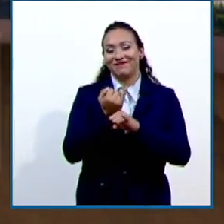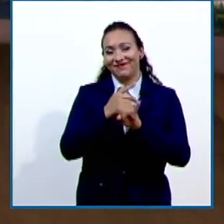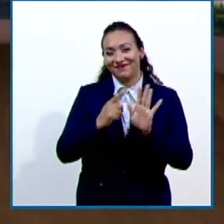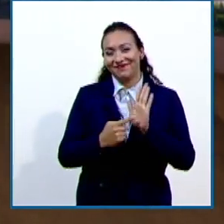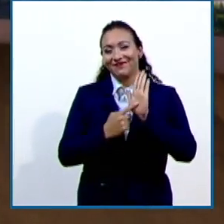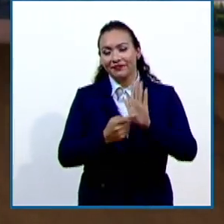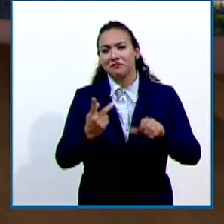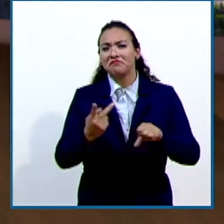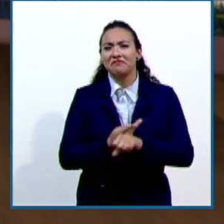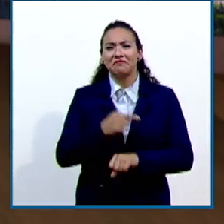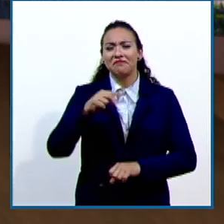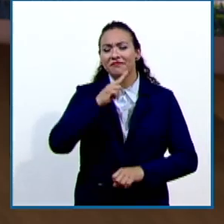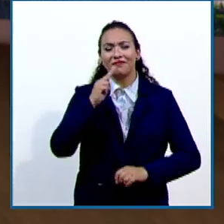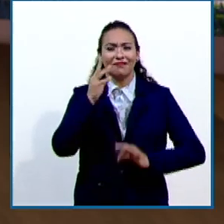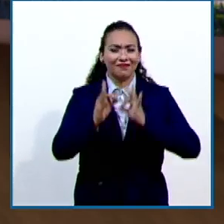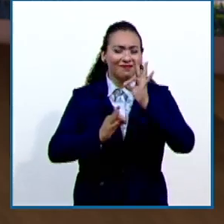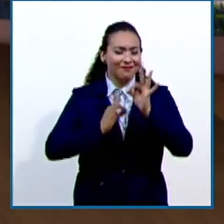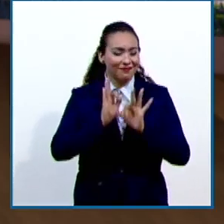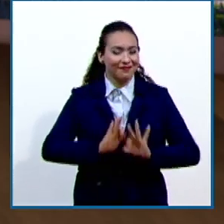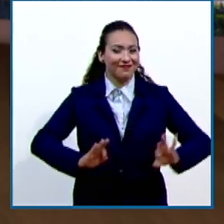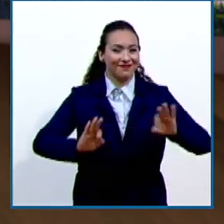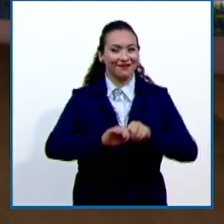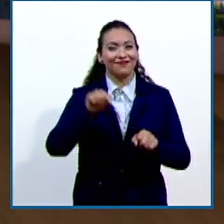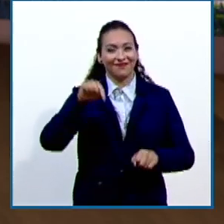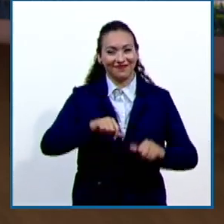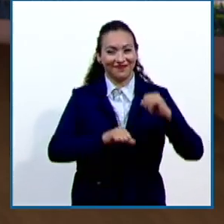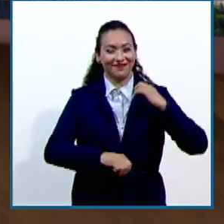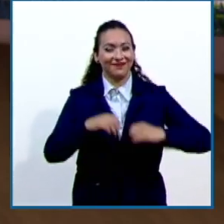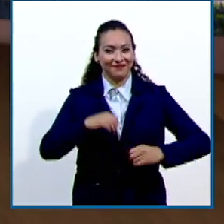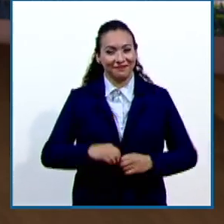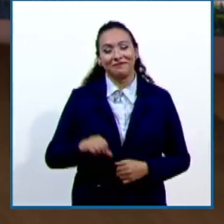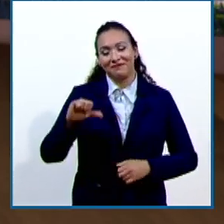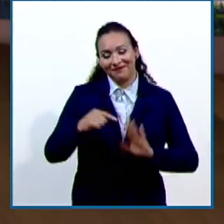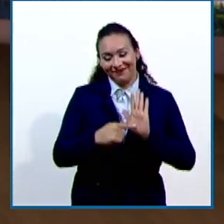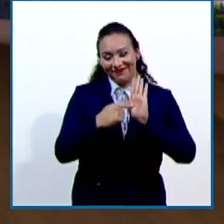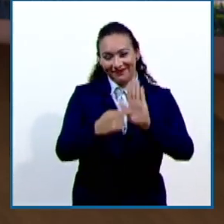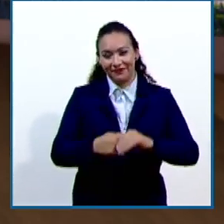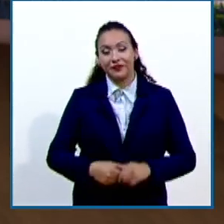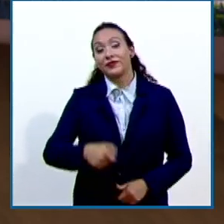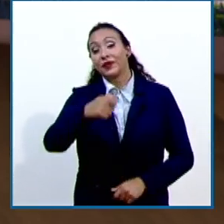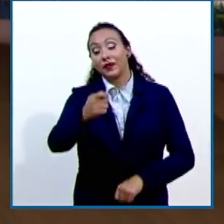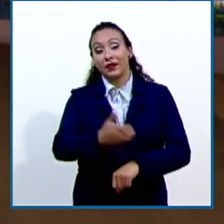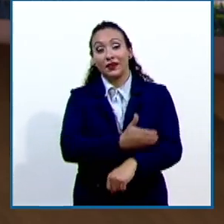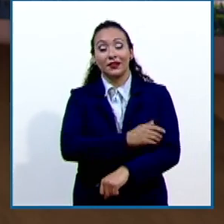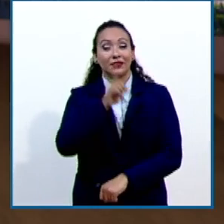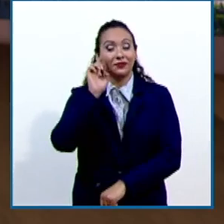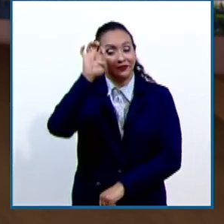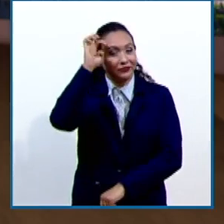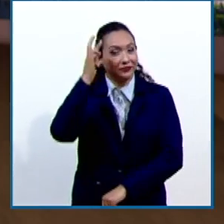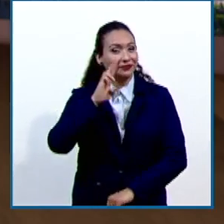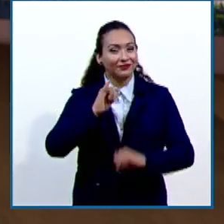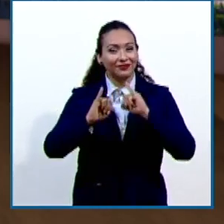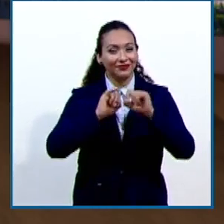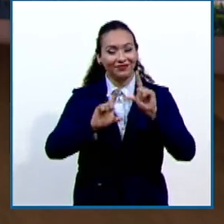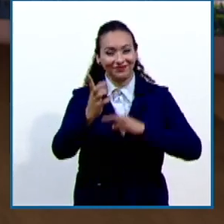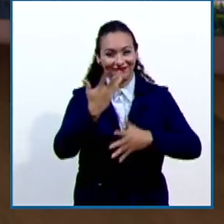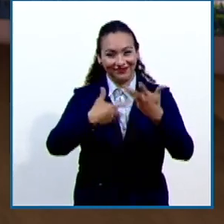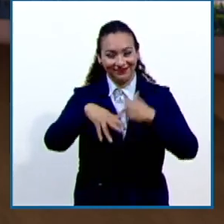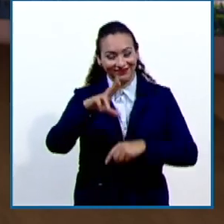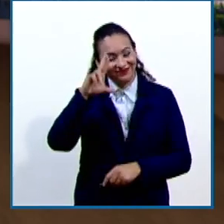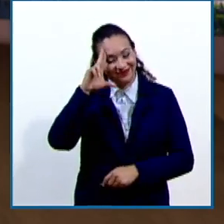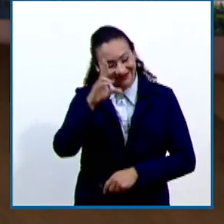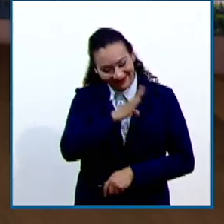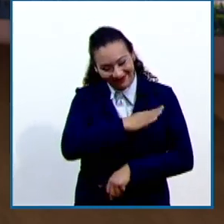minutos le presentaré la información más reciente del Poder Judicial de la Federación. Saluda a mi compañera Eusiris Rostro en la interpretación en